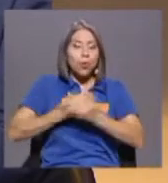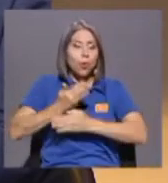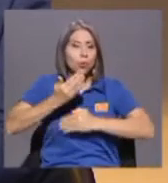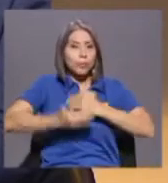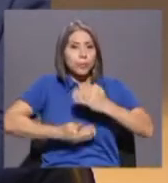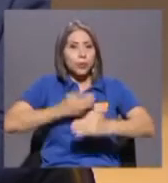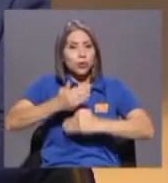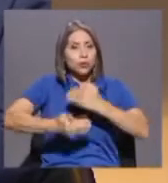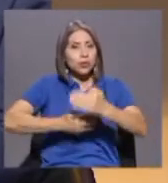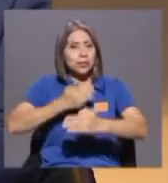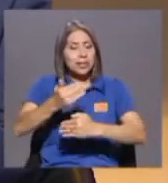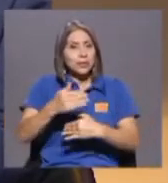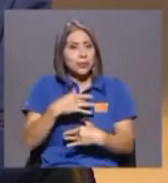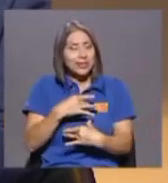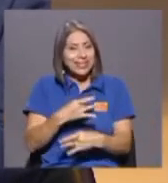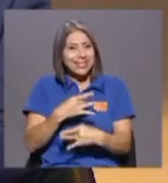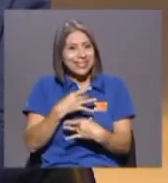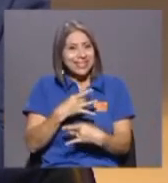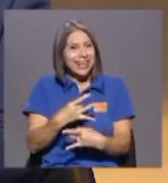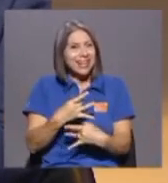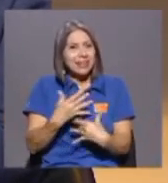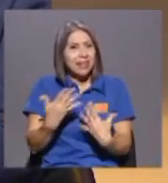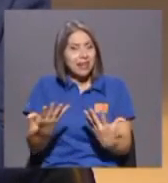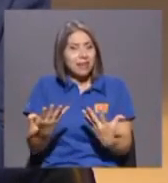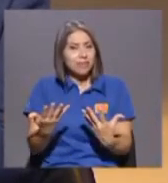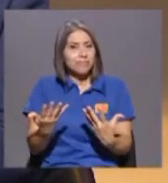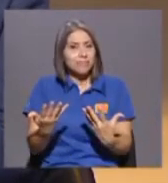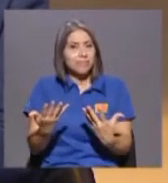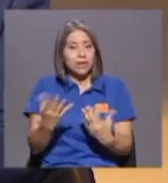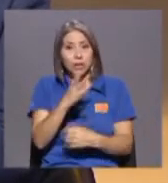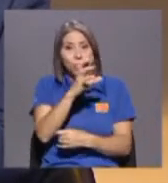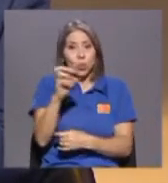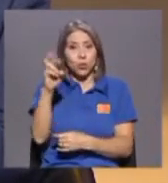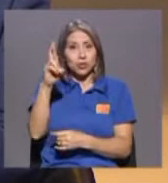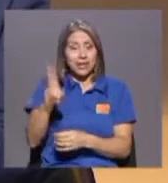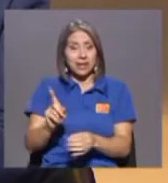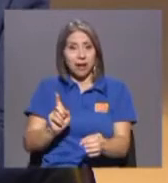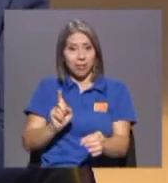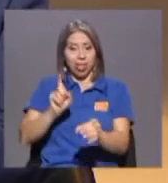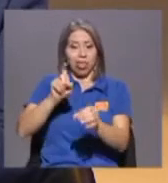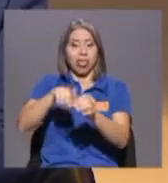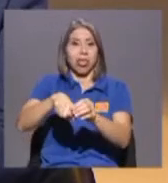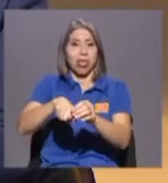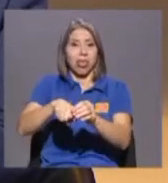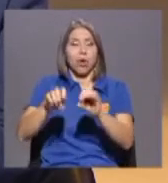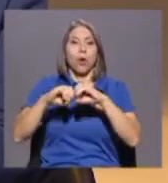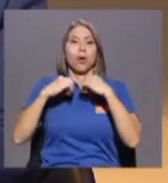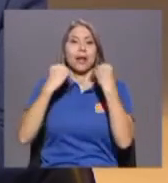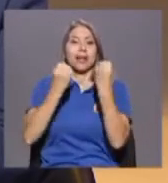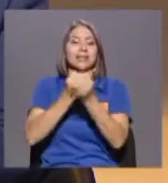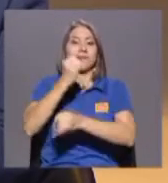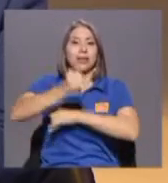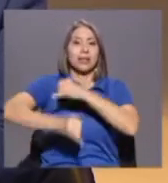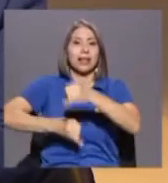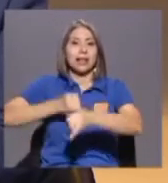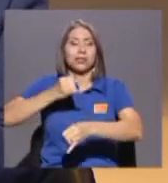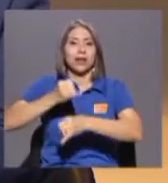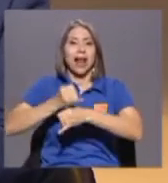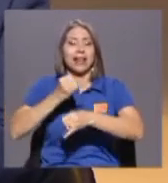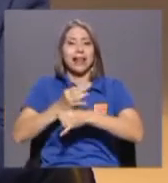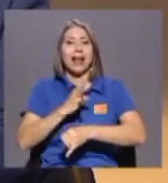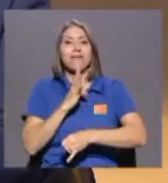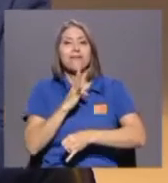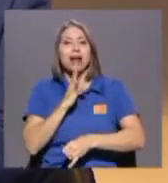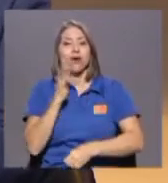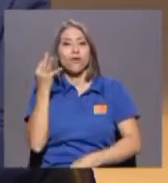de, muy interesante, incorporación de Costa Rica a la Organización Internacional de la Francofonía. Qué